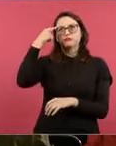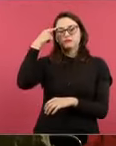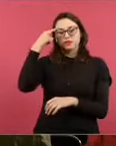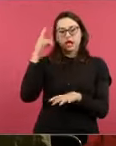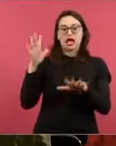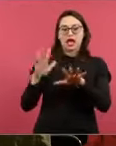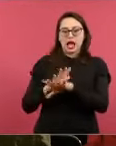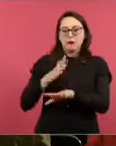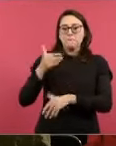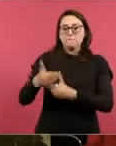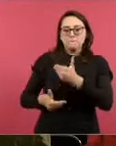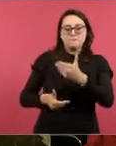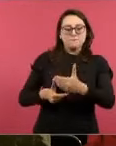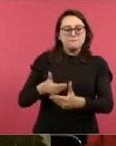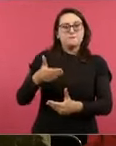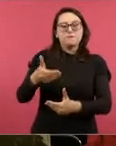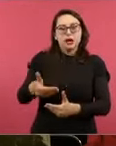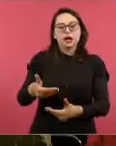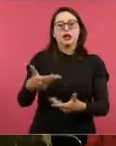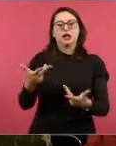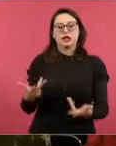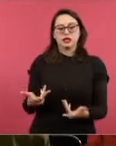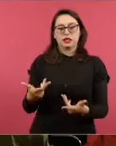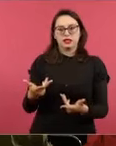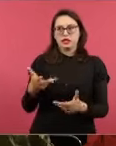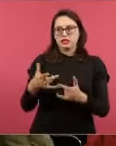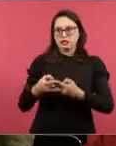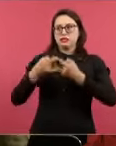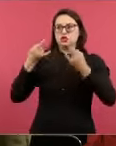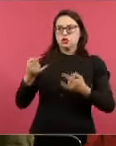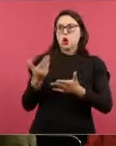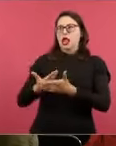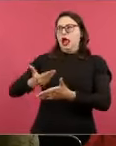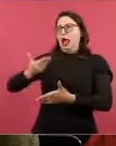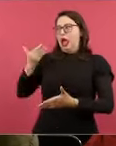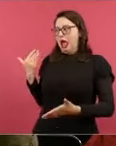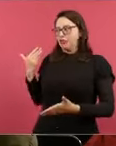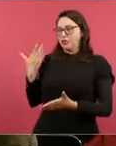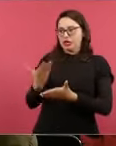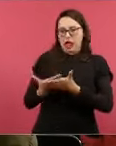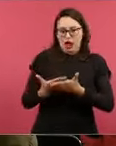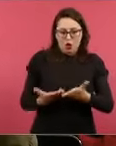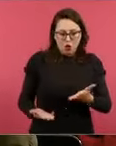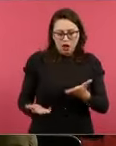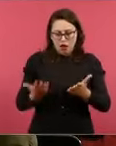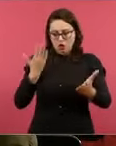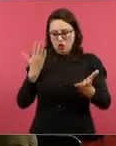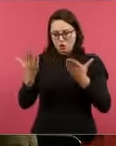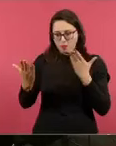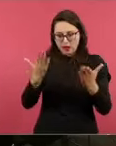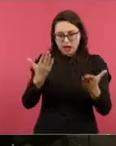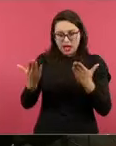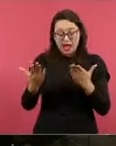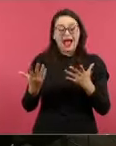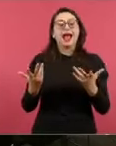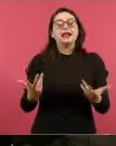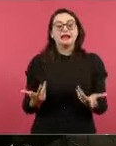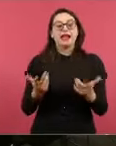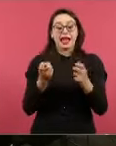continuidades, aprecia el contraste del devenir histórico, se contrastan y establece una